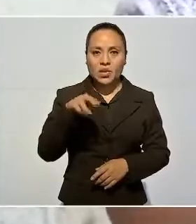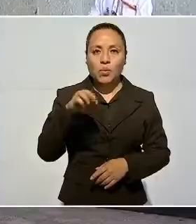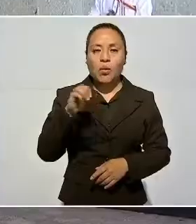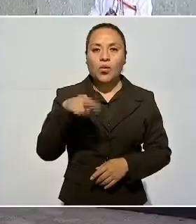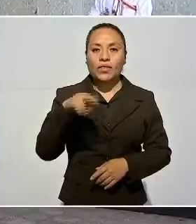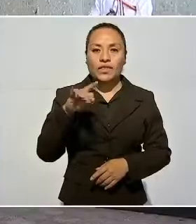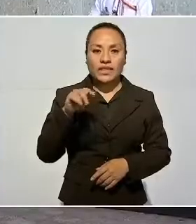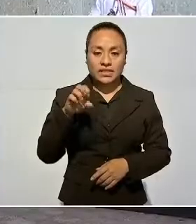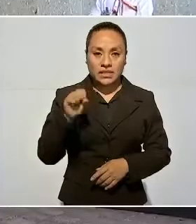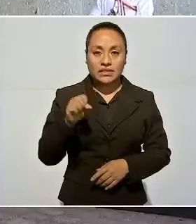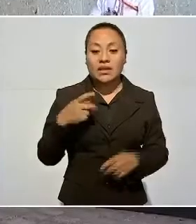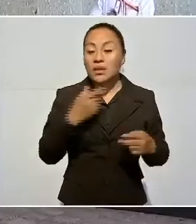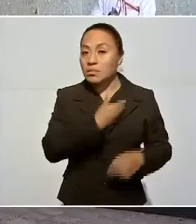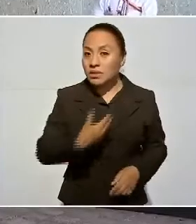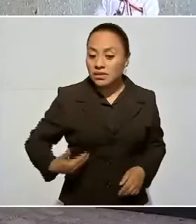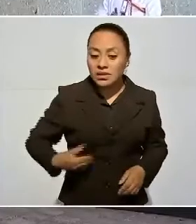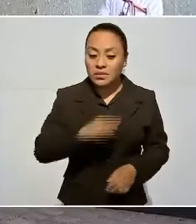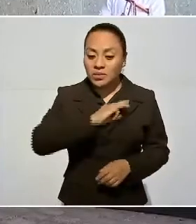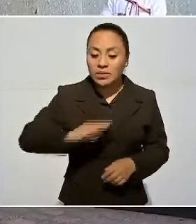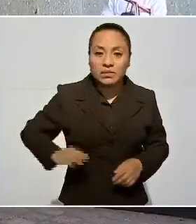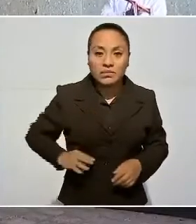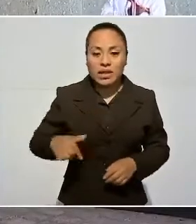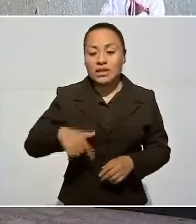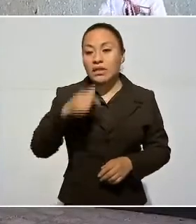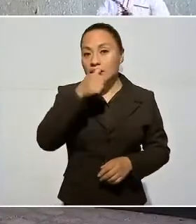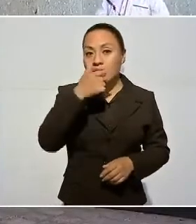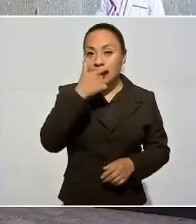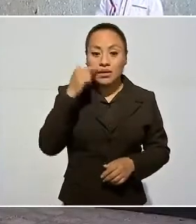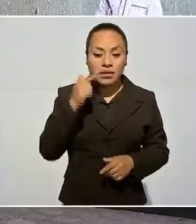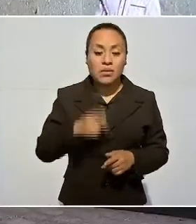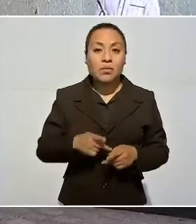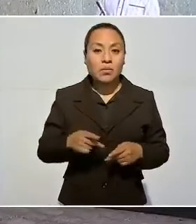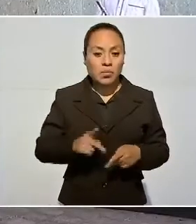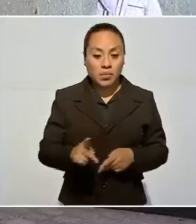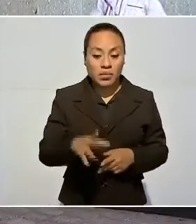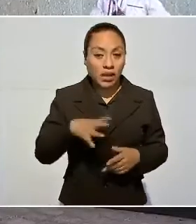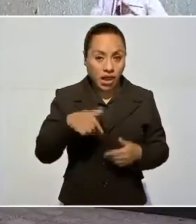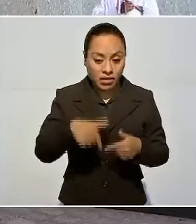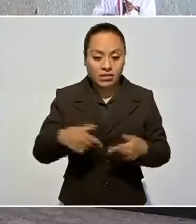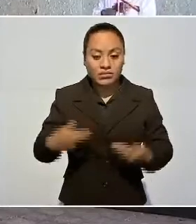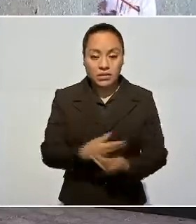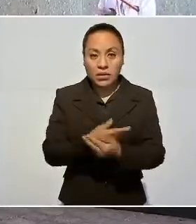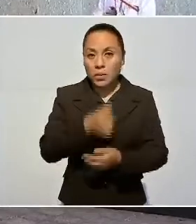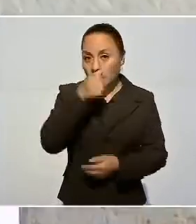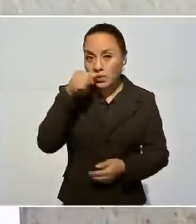El presidente municipal de Guelatao de Juárez, Federico Hernández Ramírez.